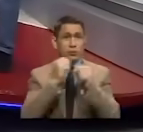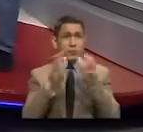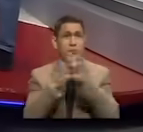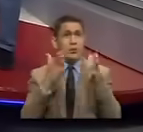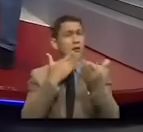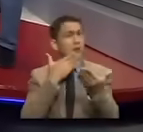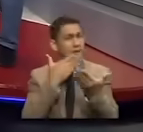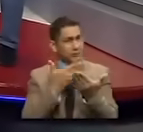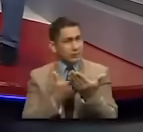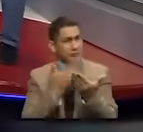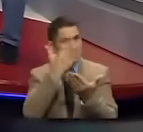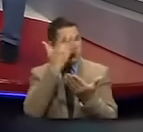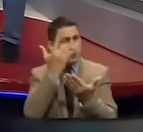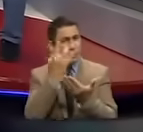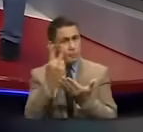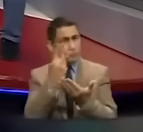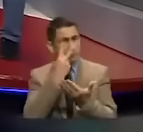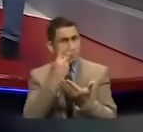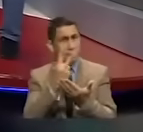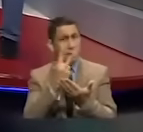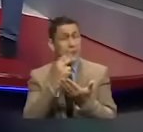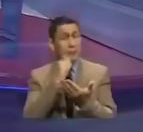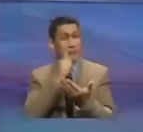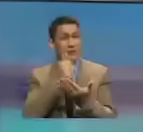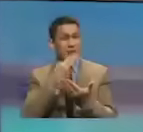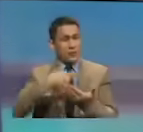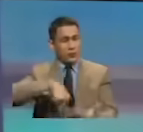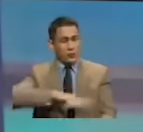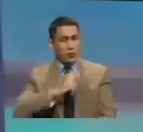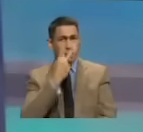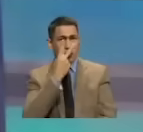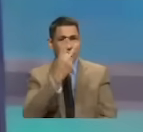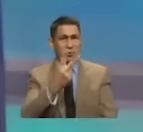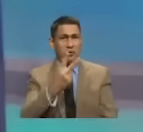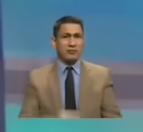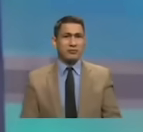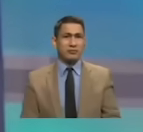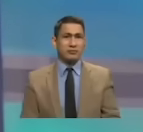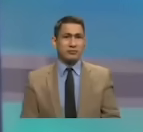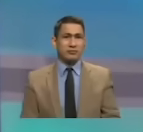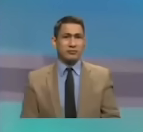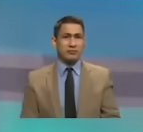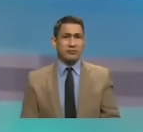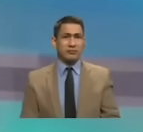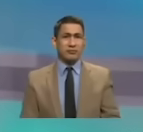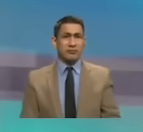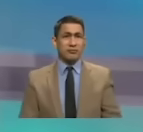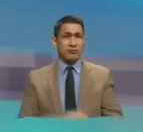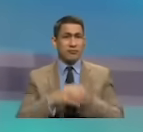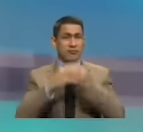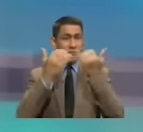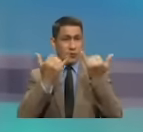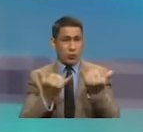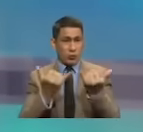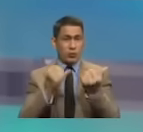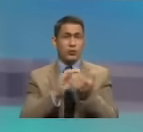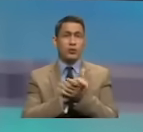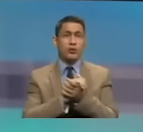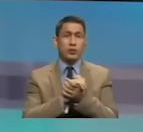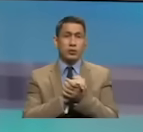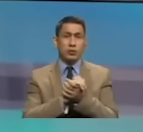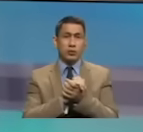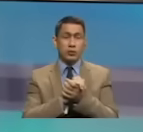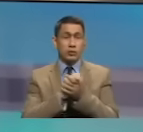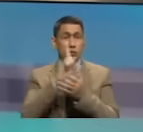por habernos acompañado. Nos reencontramos el día de mañana a la misma hora. Seguimos con más información y precisamente a esta hora, hace pocos minutos, hubo